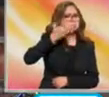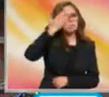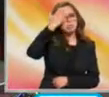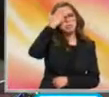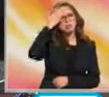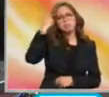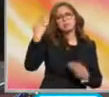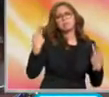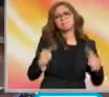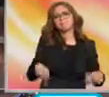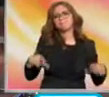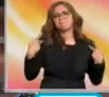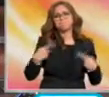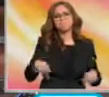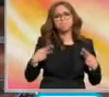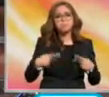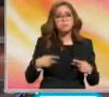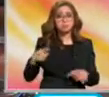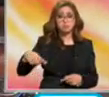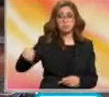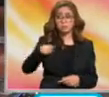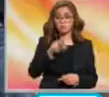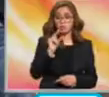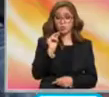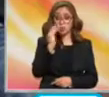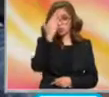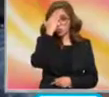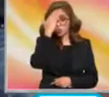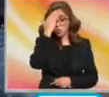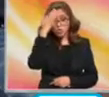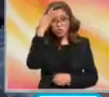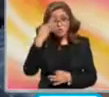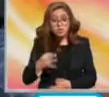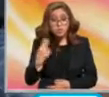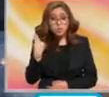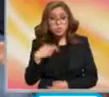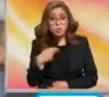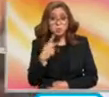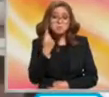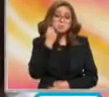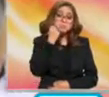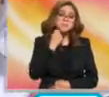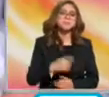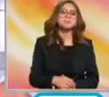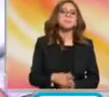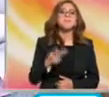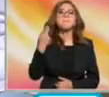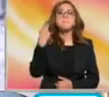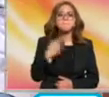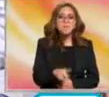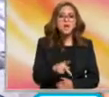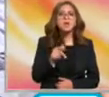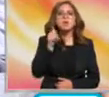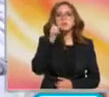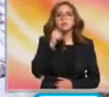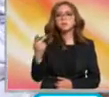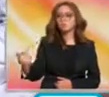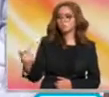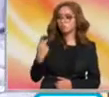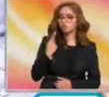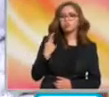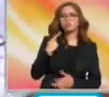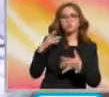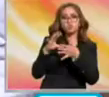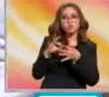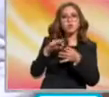gente, ¿no? Totalmente, Aunque sí. no sepan el nombre, la verdad. Es cierto. Pero Es hay cierto, una por cosa, escucharlo. y a este nos gusta a ti y a mí hablar de ello. Todo está